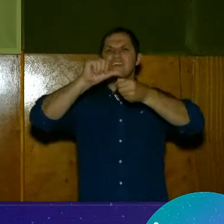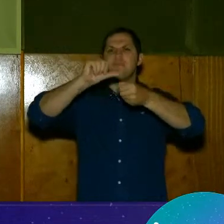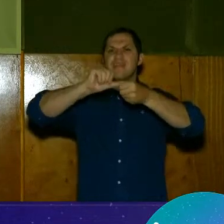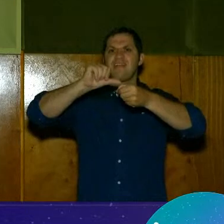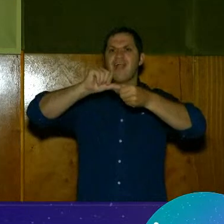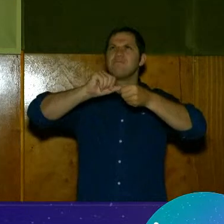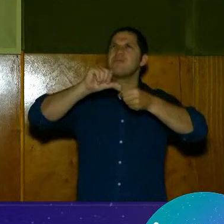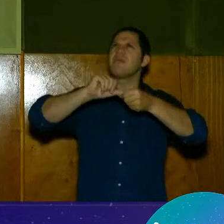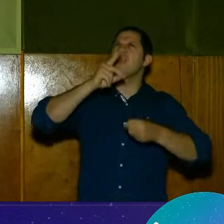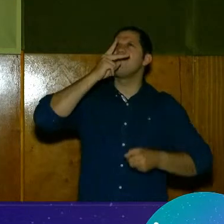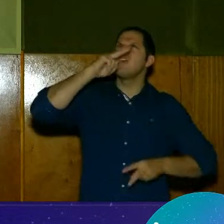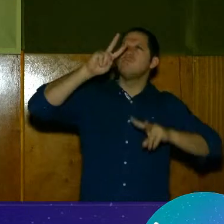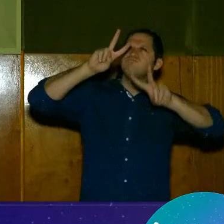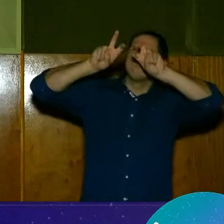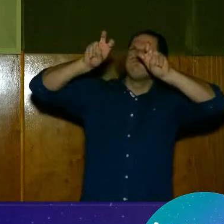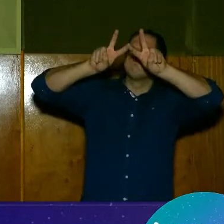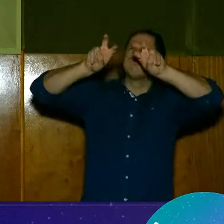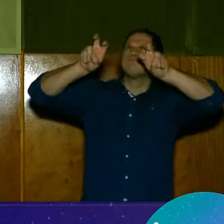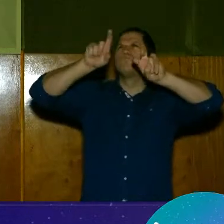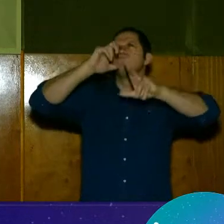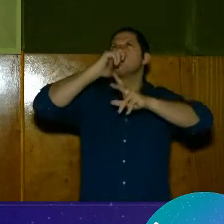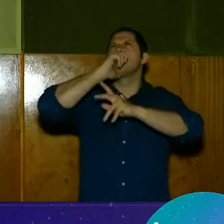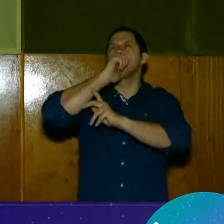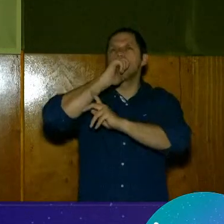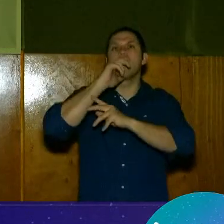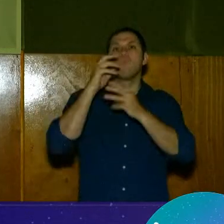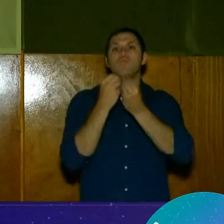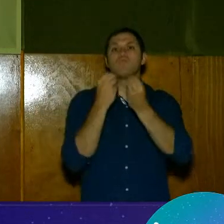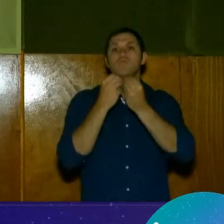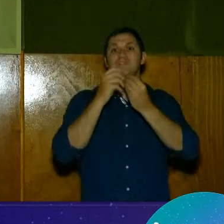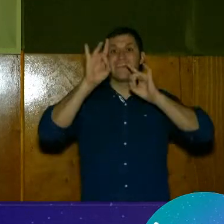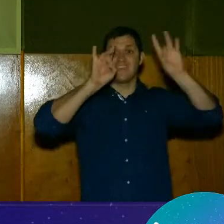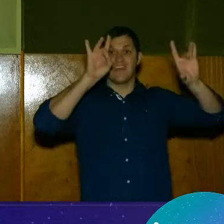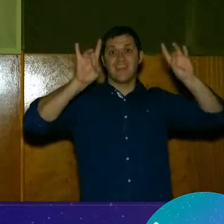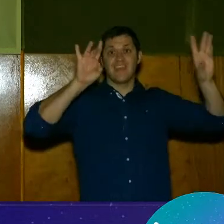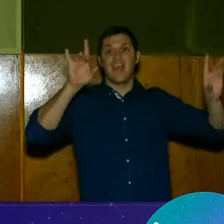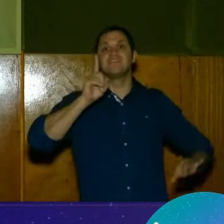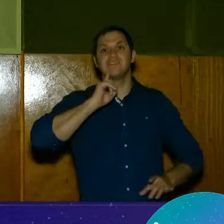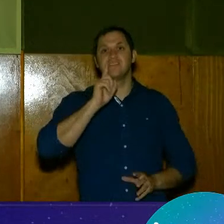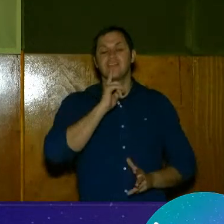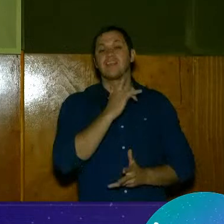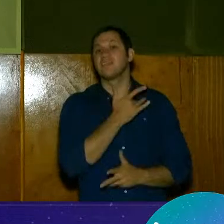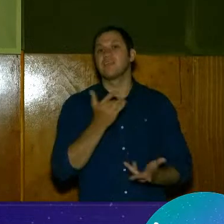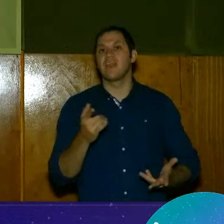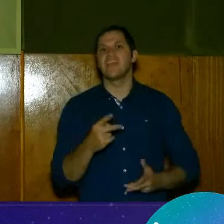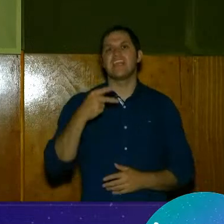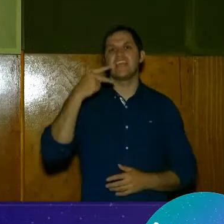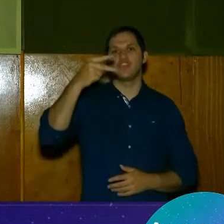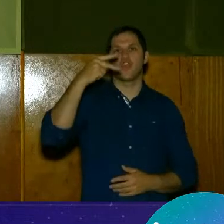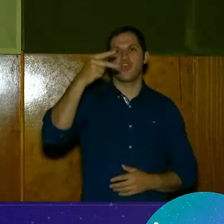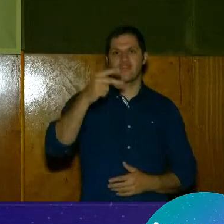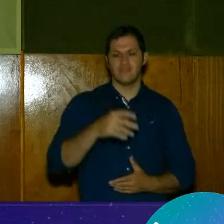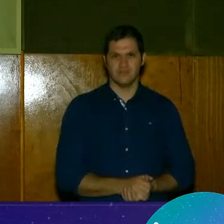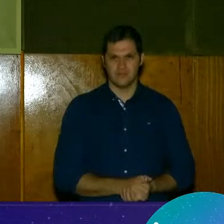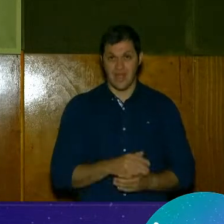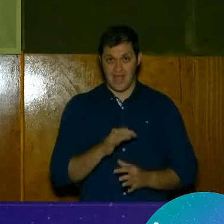empieza a estudiar la composición química de las estrellas y se da cuenta de que las estrellas están